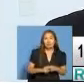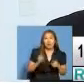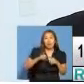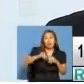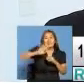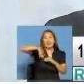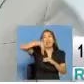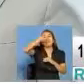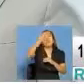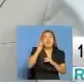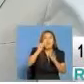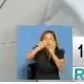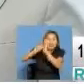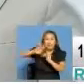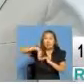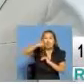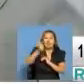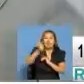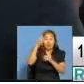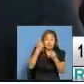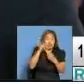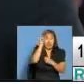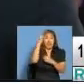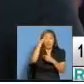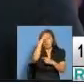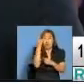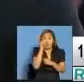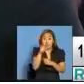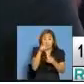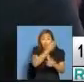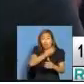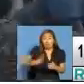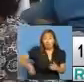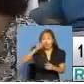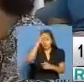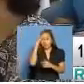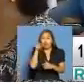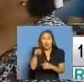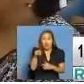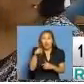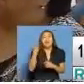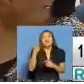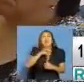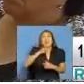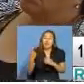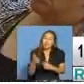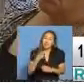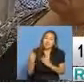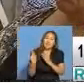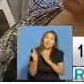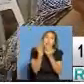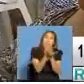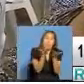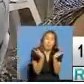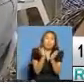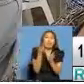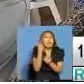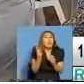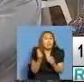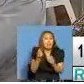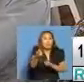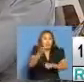exterior que emana del gobierno nacional y que de alguna manera compromete a la provincia y con la posibilidad de buenos negocios. Creo que